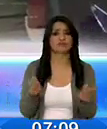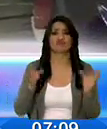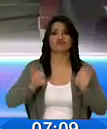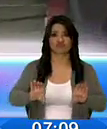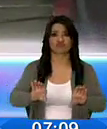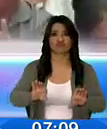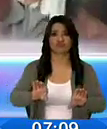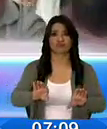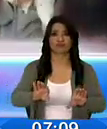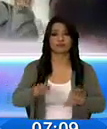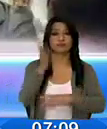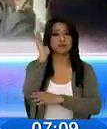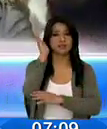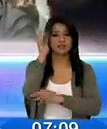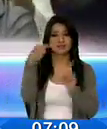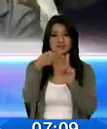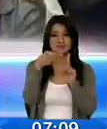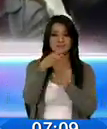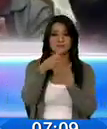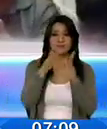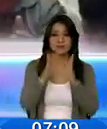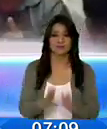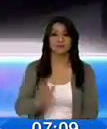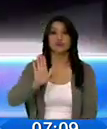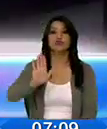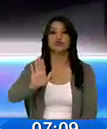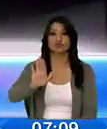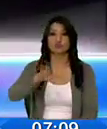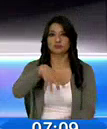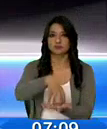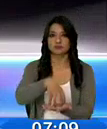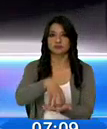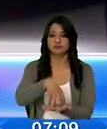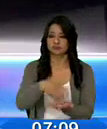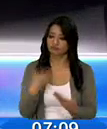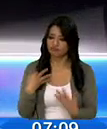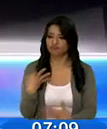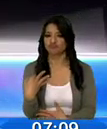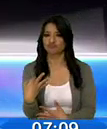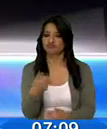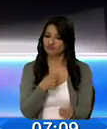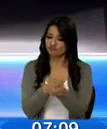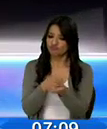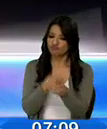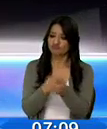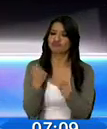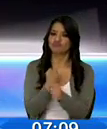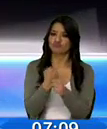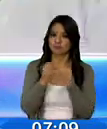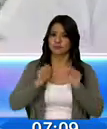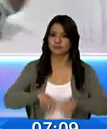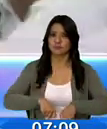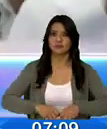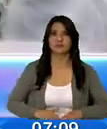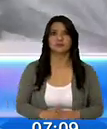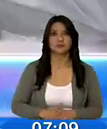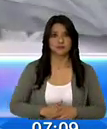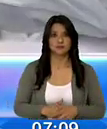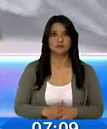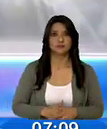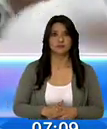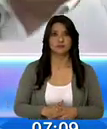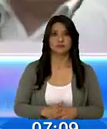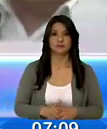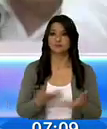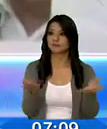dinero. Durante su intervención, el prefecto de esa región reiteró su predisposición para seguir colaborando. Esta es la